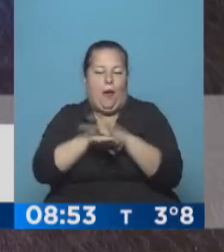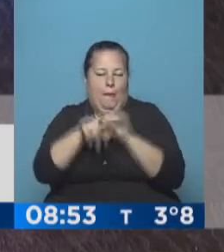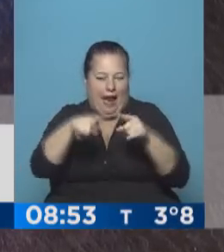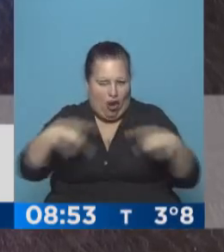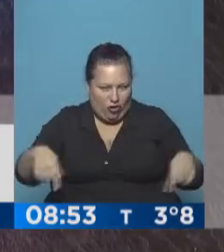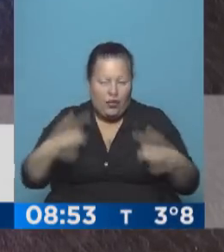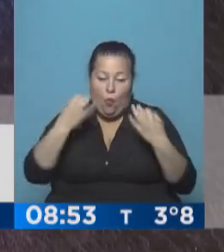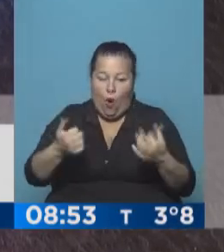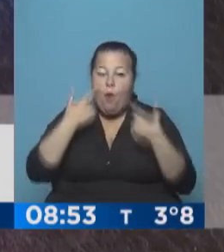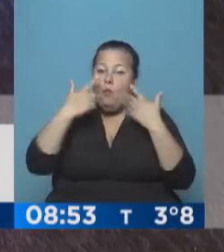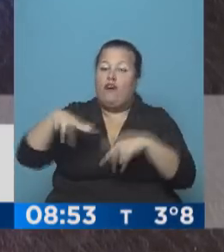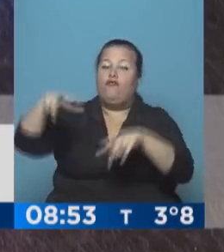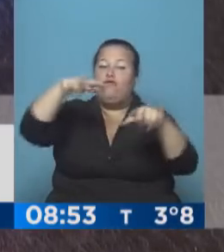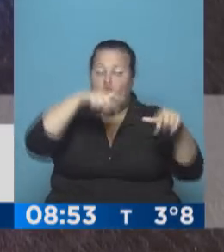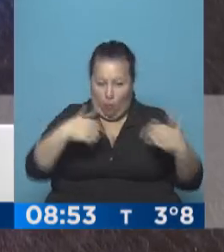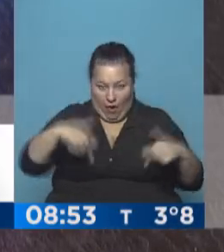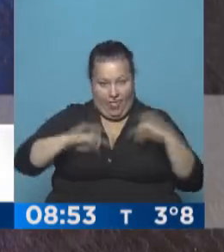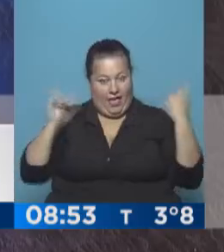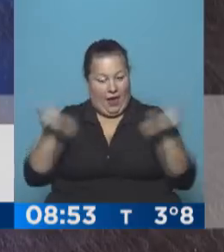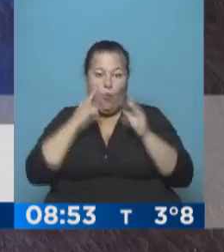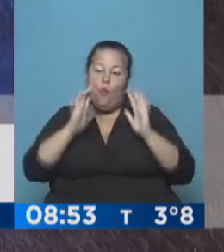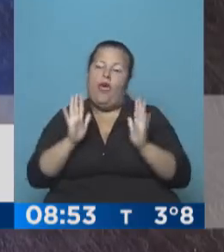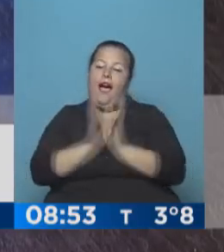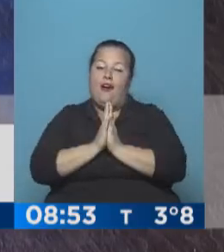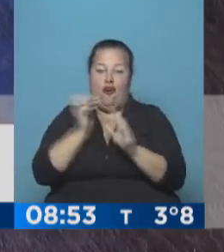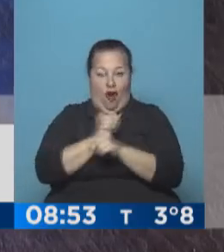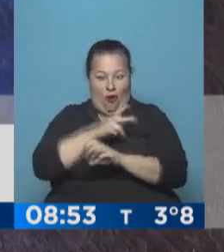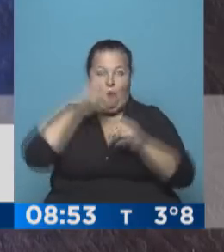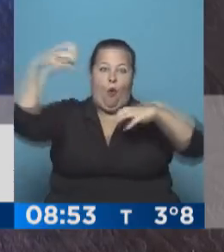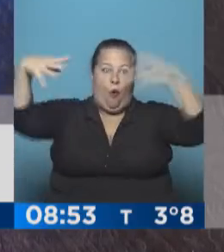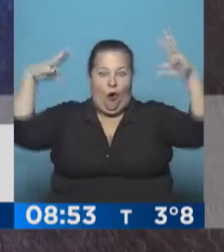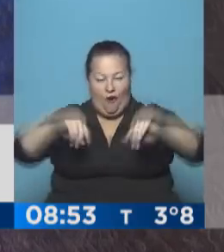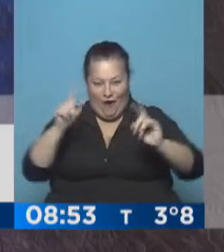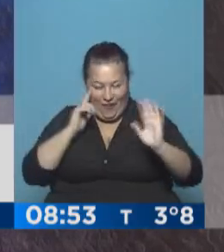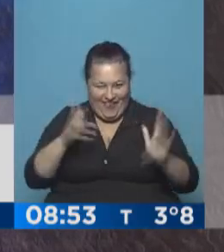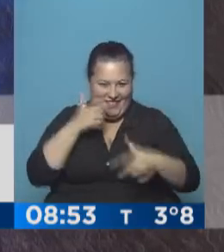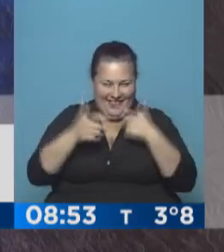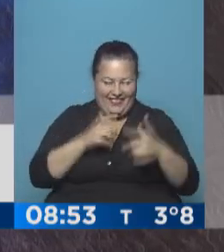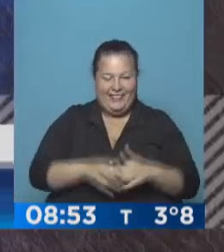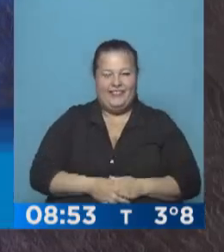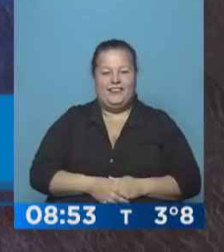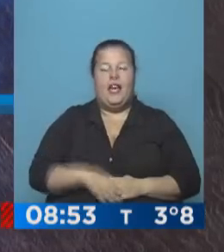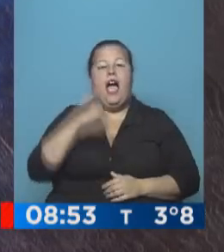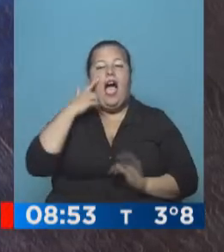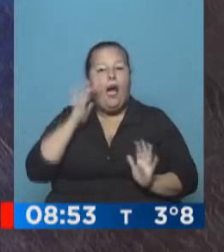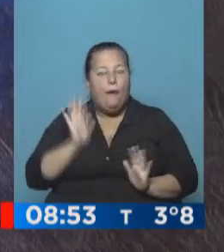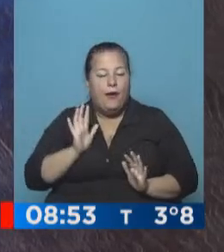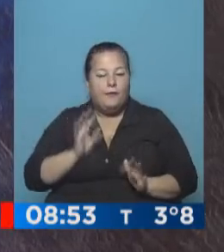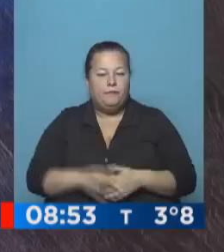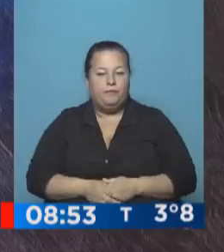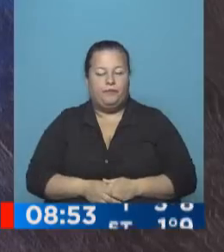buenísimo lo podemos ver volar un poquito acá en el estudio con cuidado no no revent temos ninguna lámpara vamos a ver